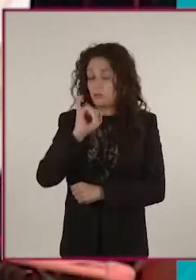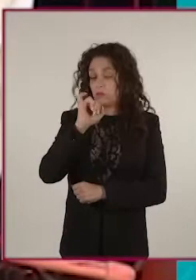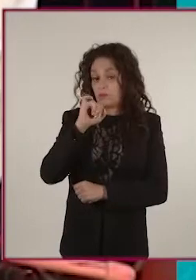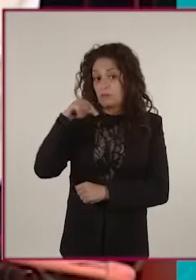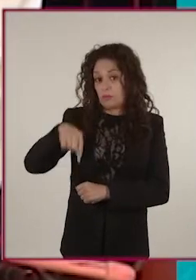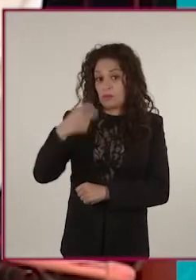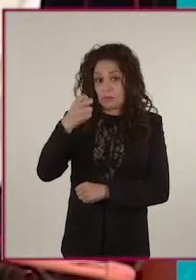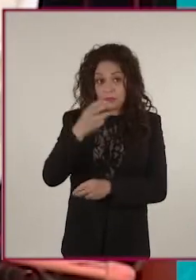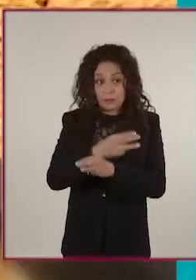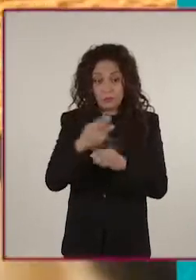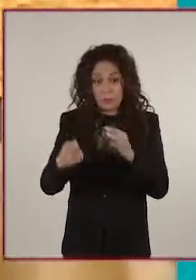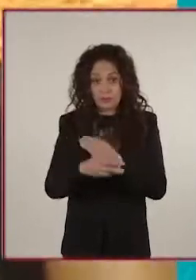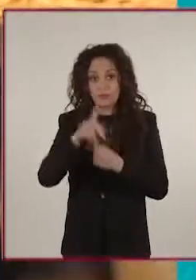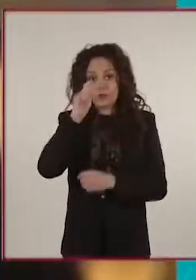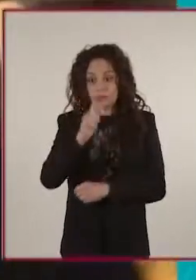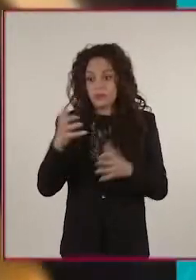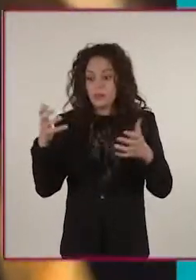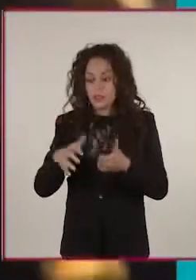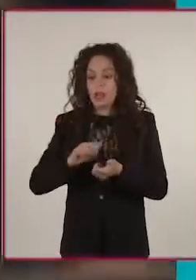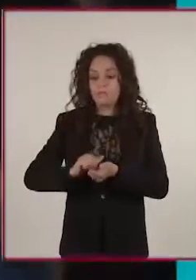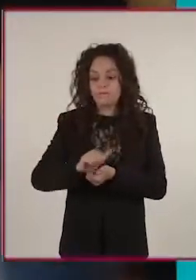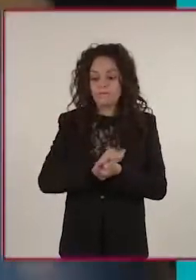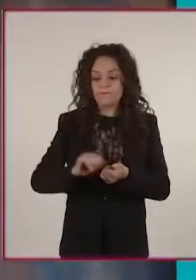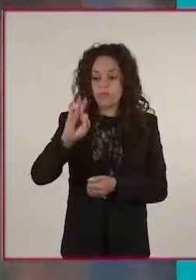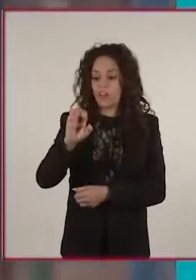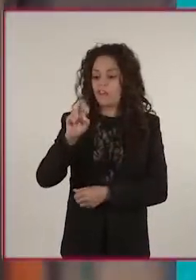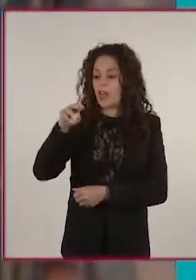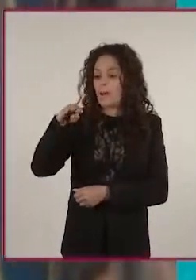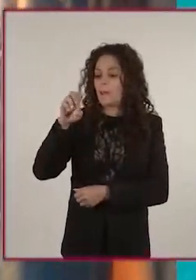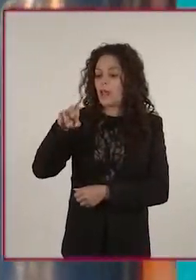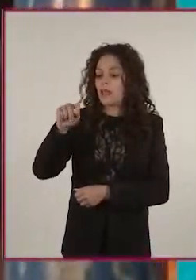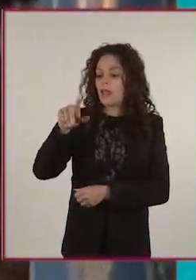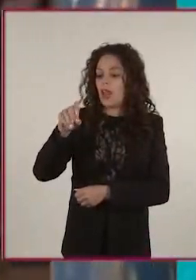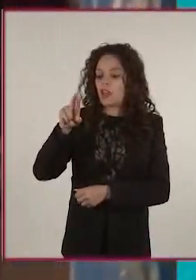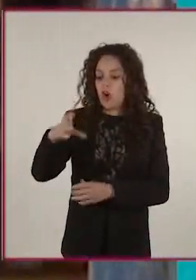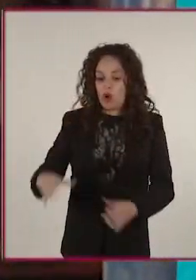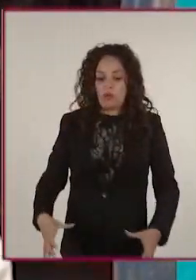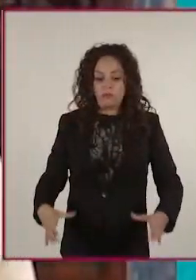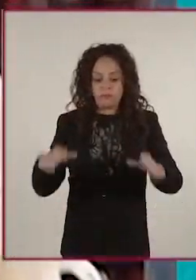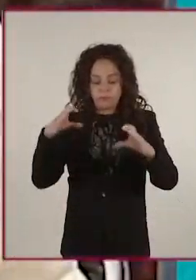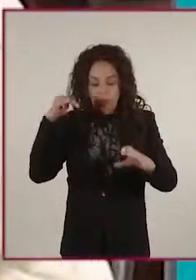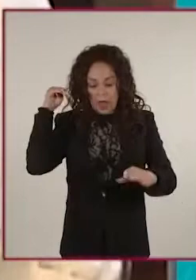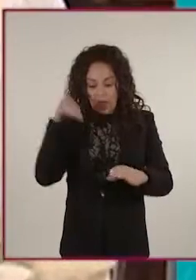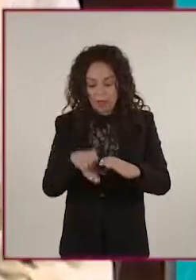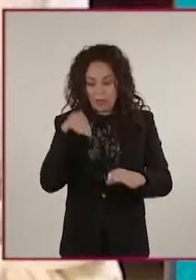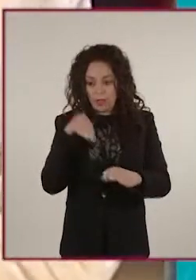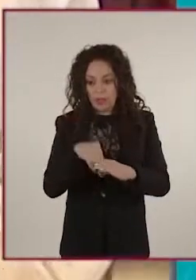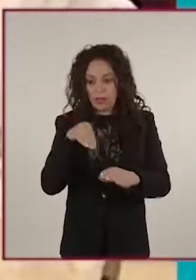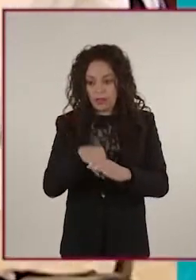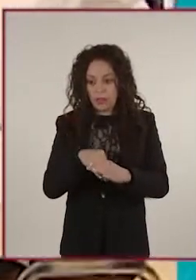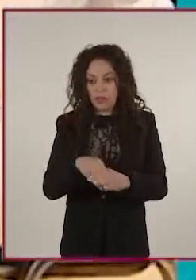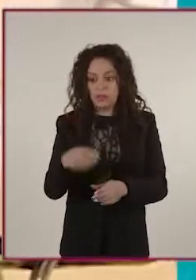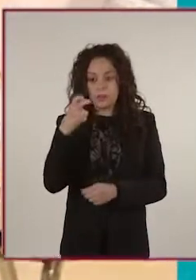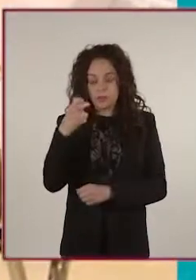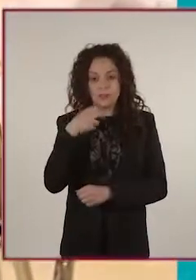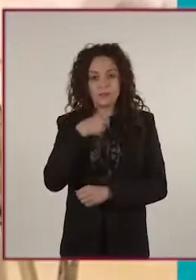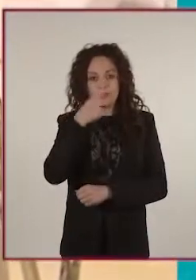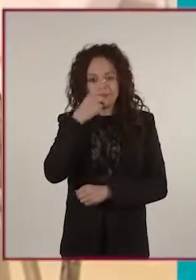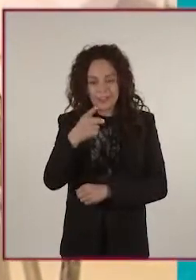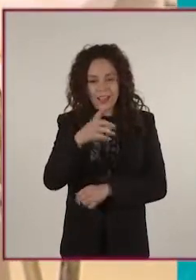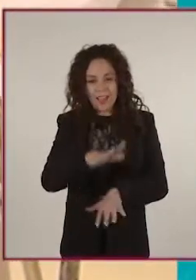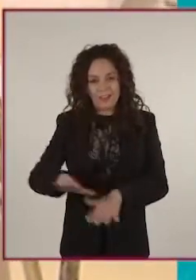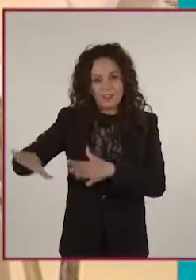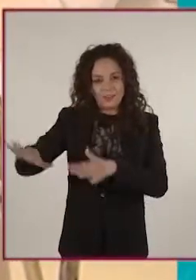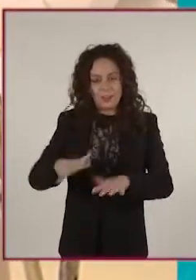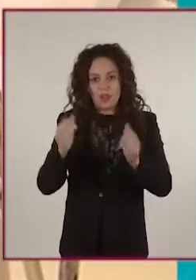que tenemos acá atrás son fermentadores, o sea, son como tanques de cultivo en donde se pone el caldo con las bacterias para